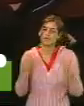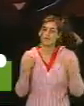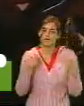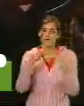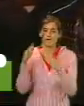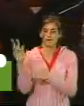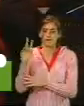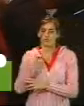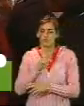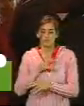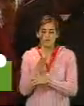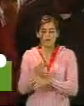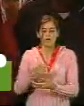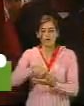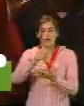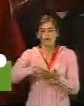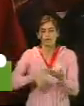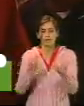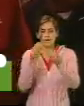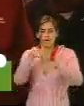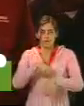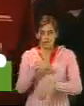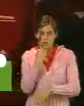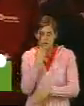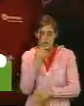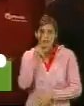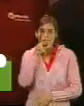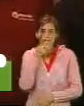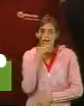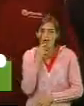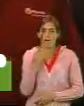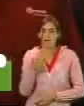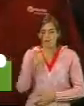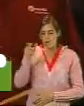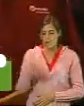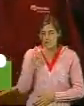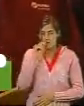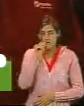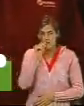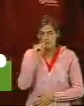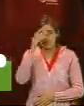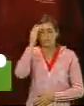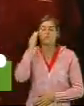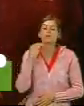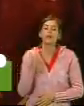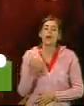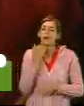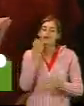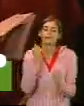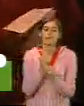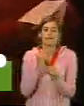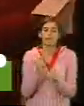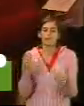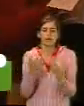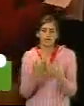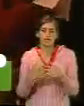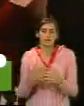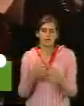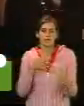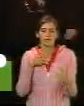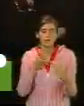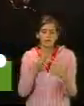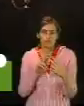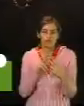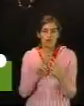nos dirigimos al sitio donde va a ser firmado el acuerdo, vamos a conversar con el compañero que, bueno, es trabajador de esta empresa, un poco para conocer